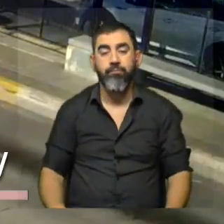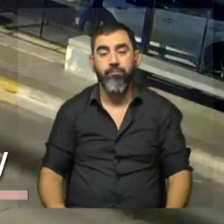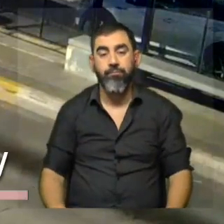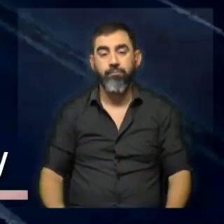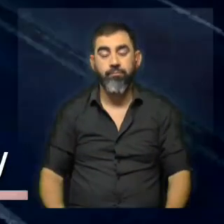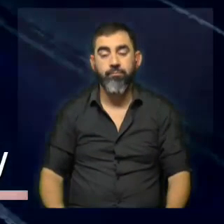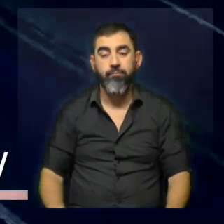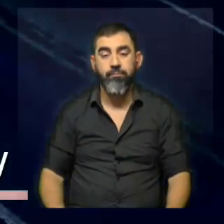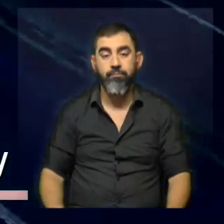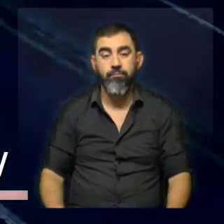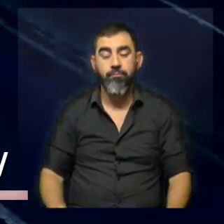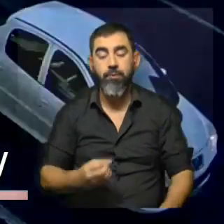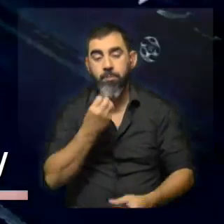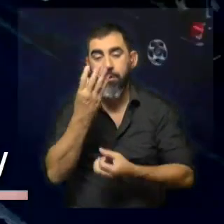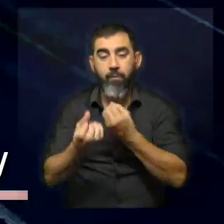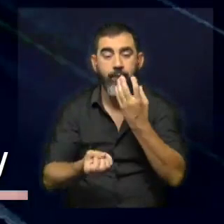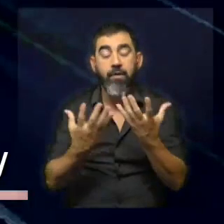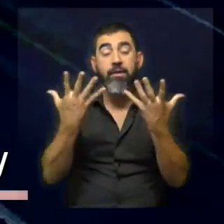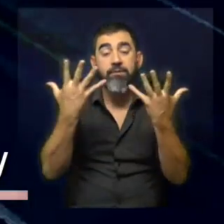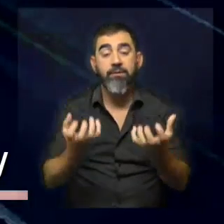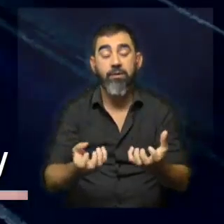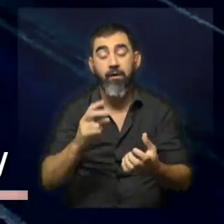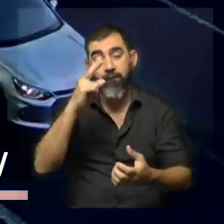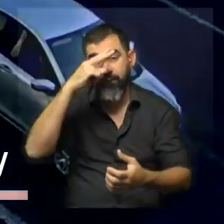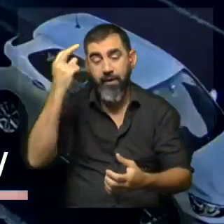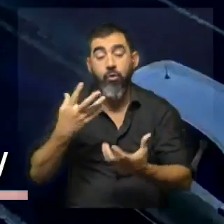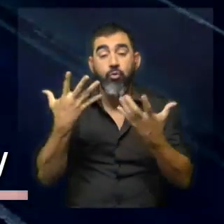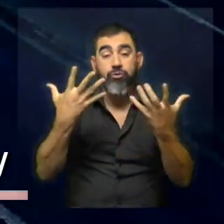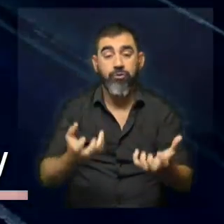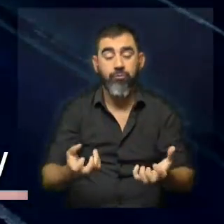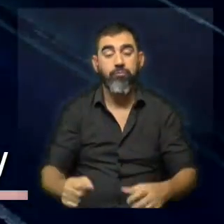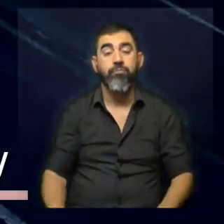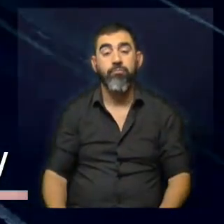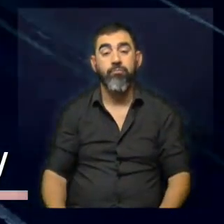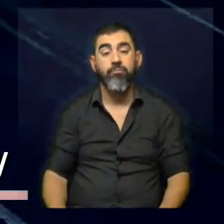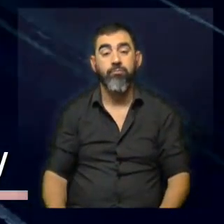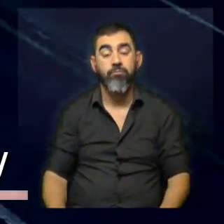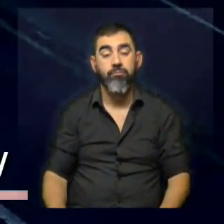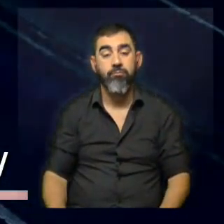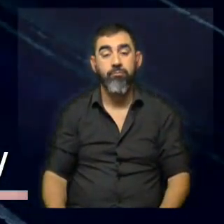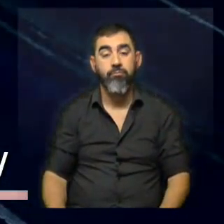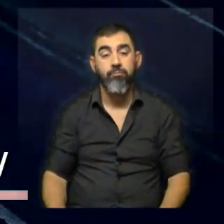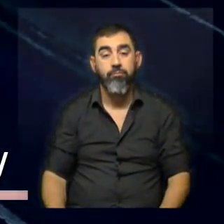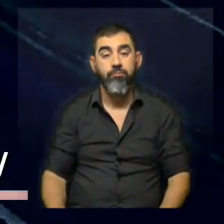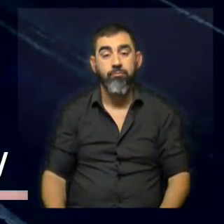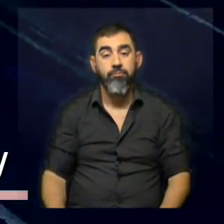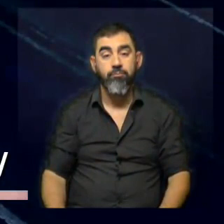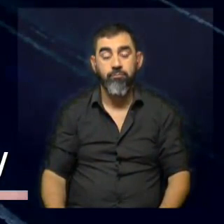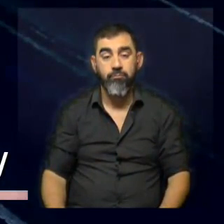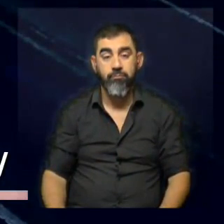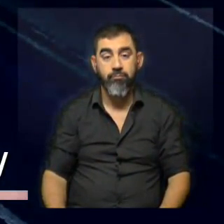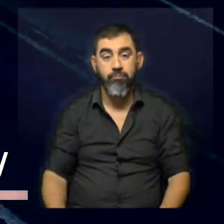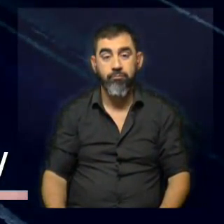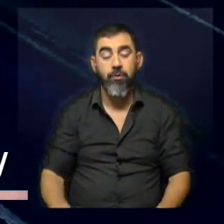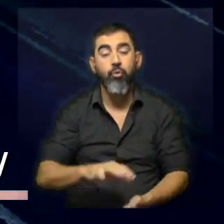¿no? Una primavera seca, un verano seco. Bueno, pero les decimos que de calles cortadas hay que prestar atención a lo que